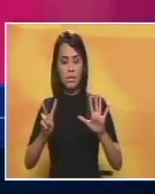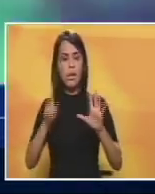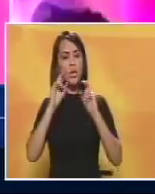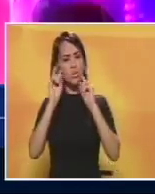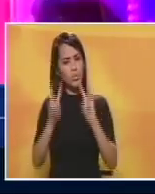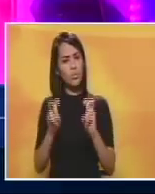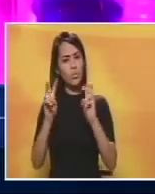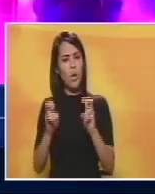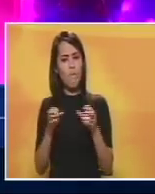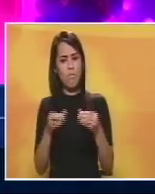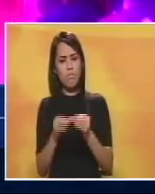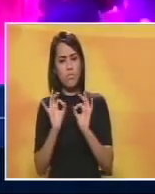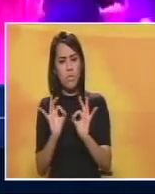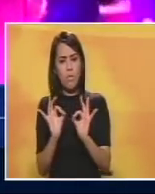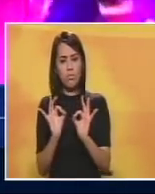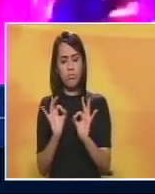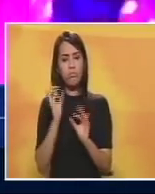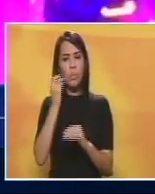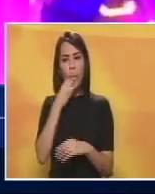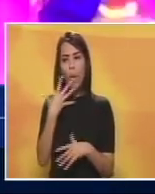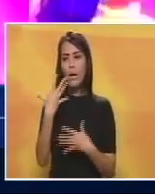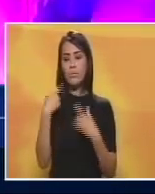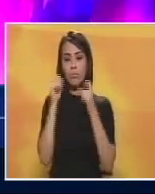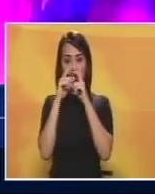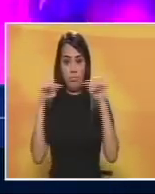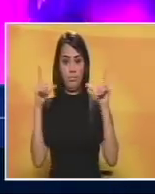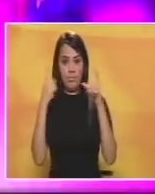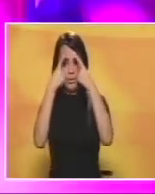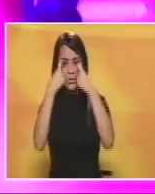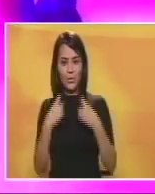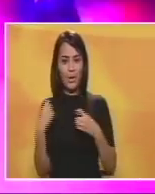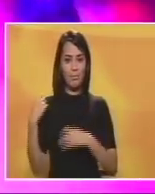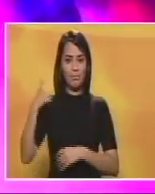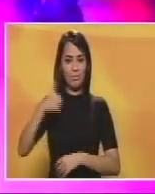nueva producción, sería lo más memorable e impactante de su carrera.